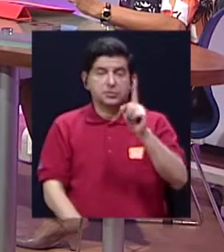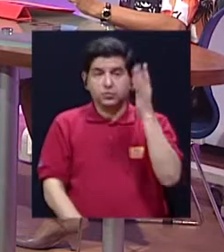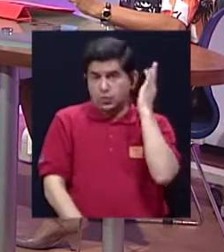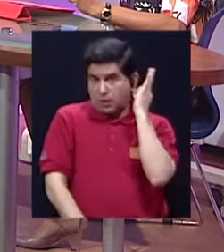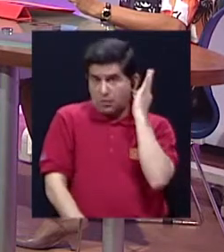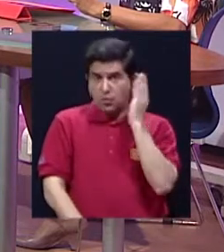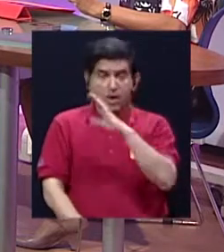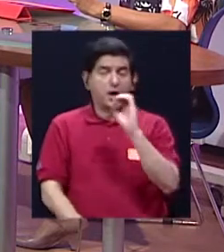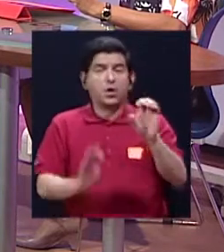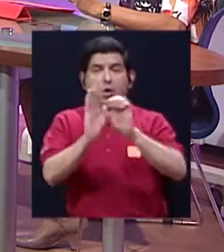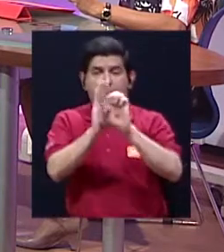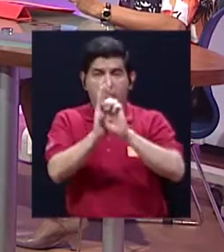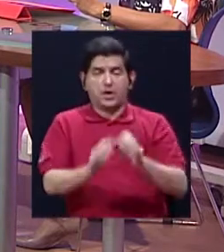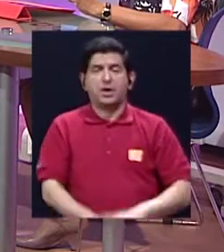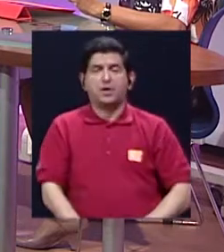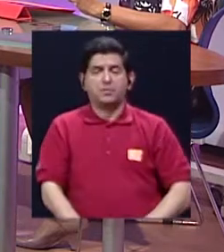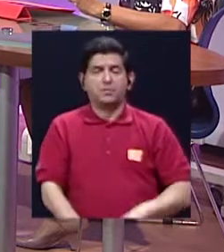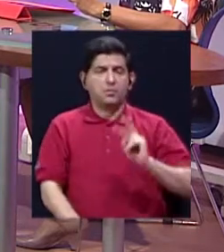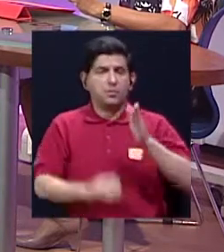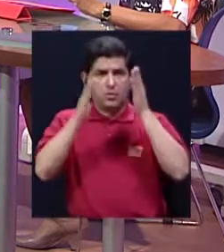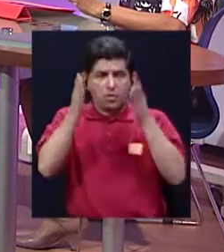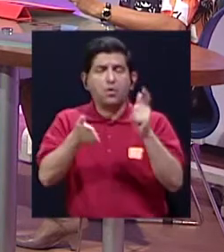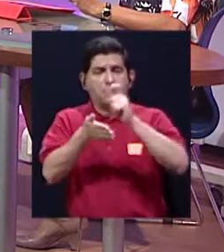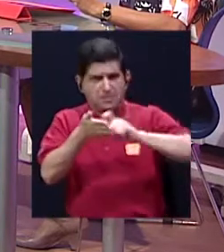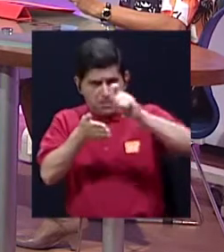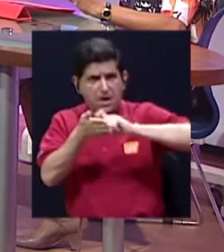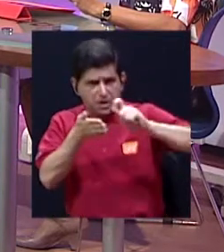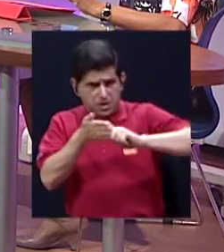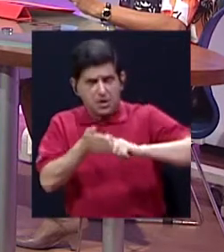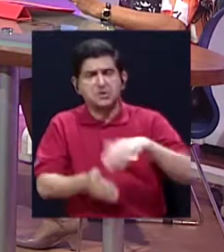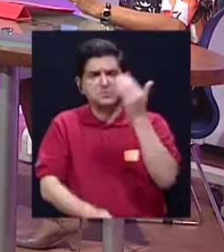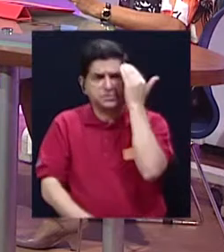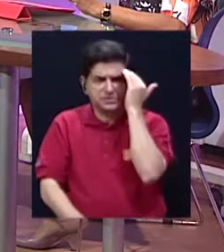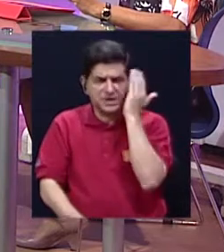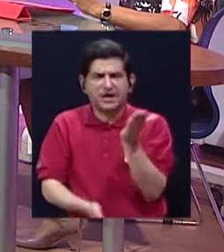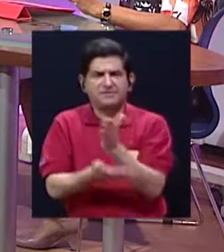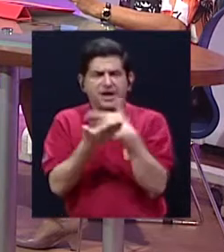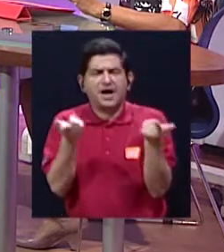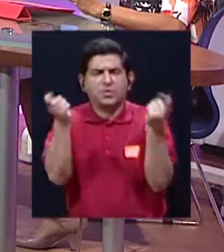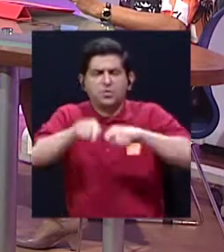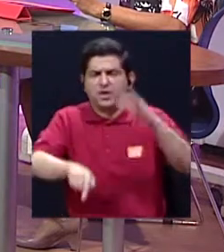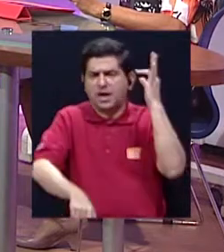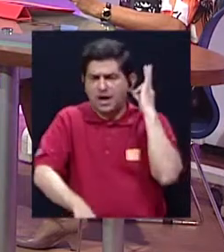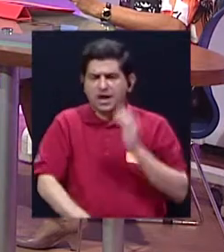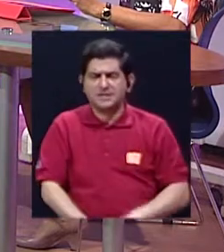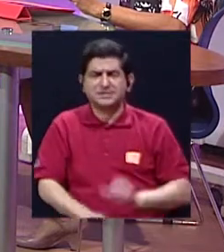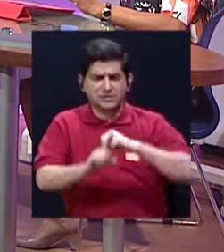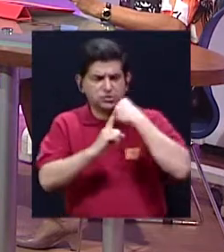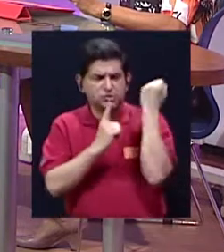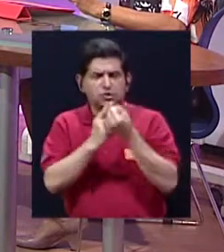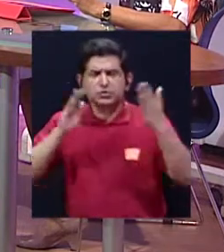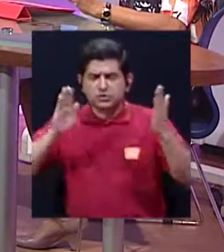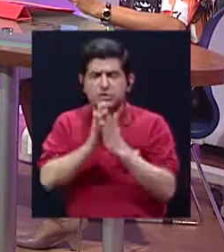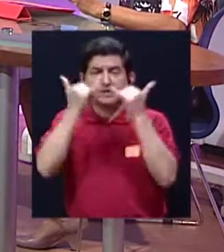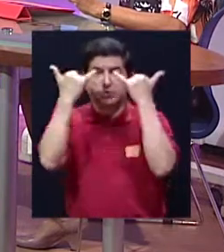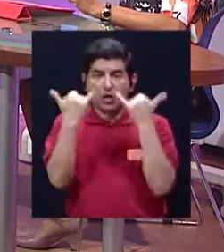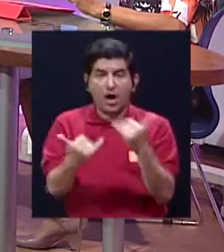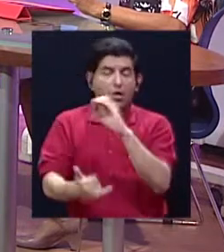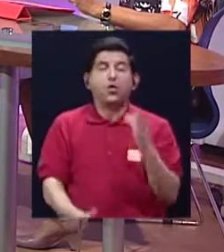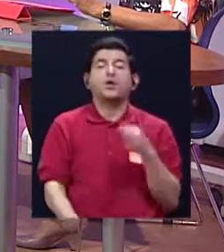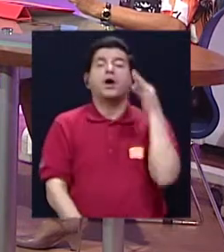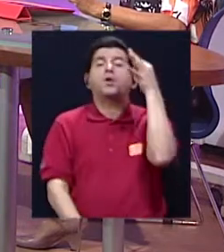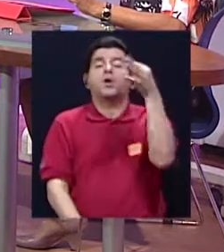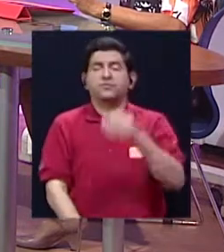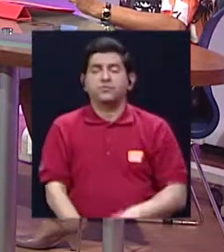mujer o por ejemplo en el caso de los compañeros que están escribiendo conocen algún caso de alguna mujer que esté pasando por eso, ya sea ahora o en un